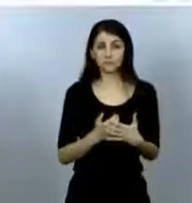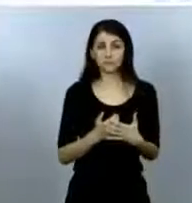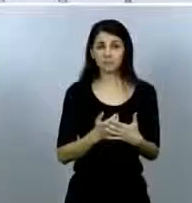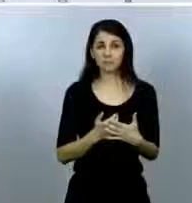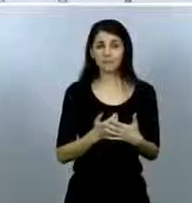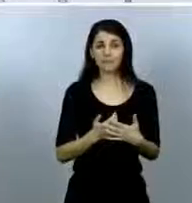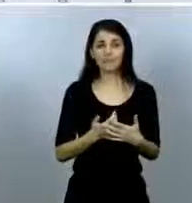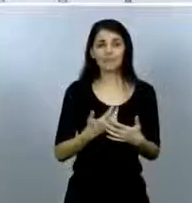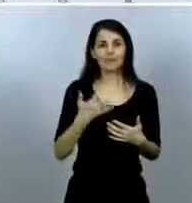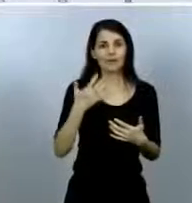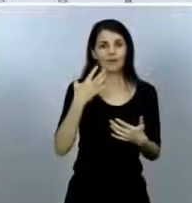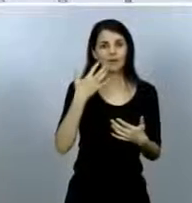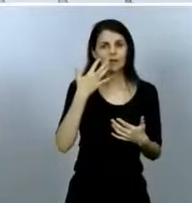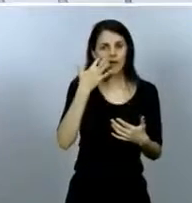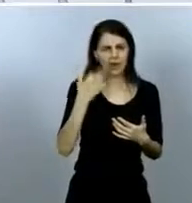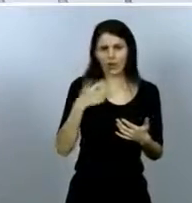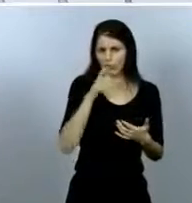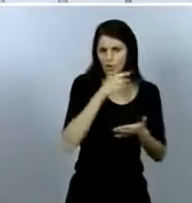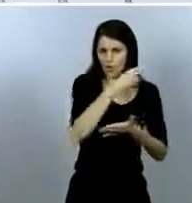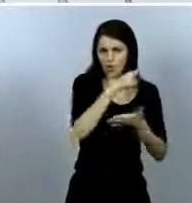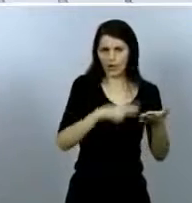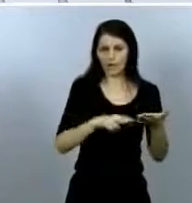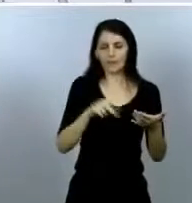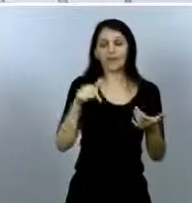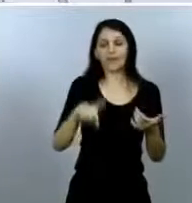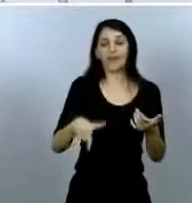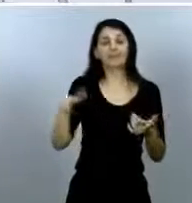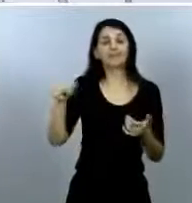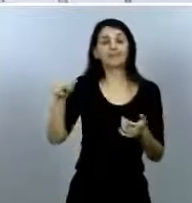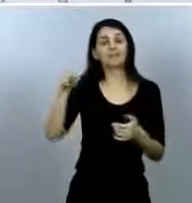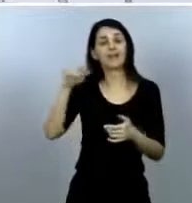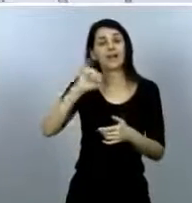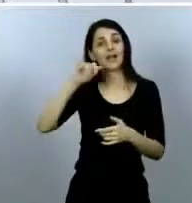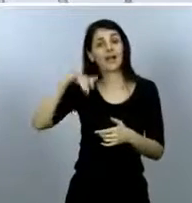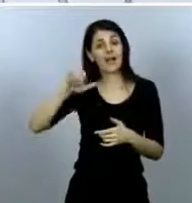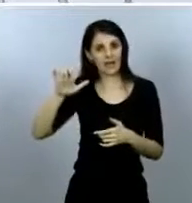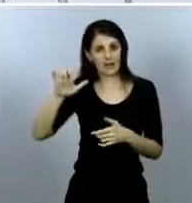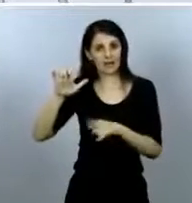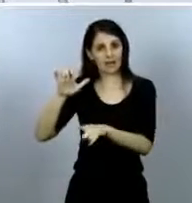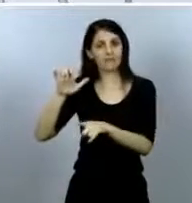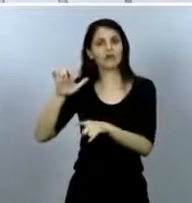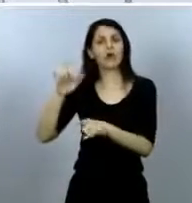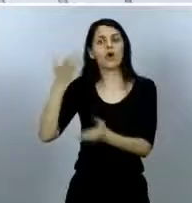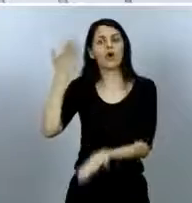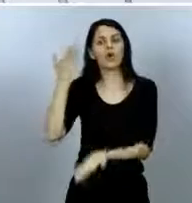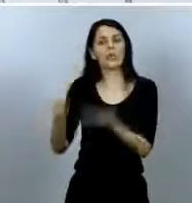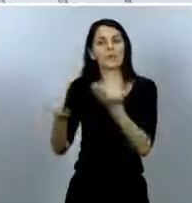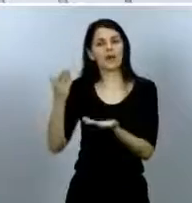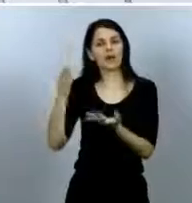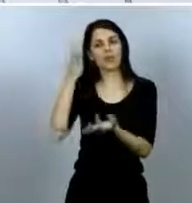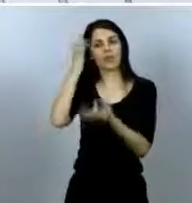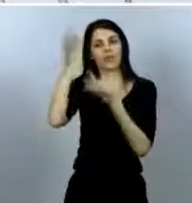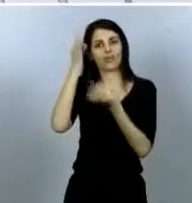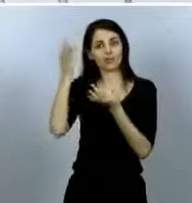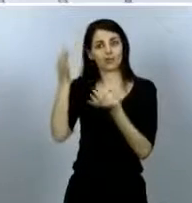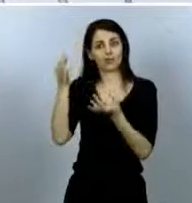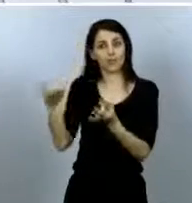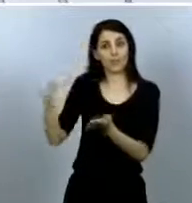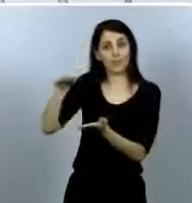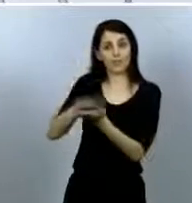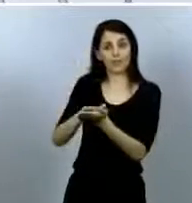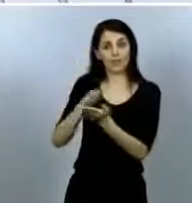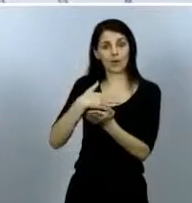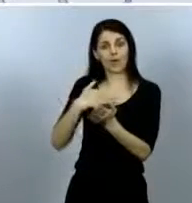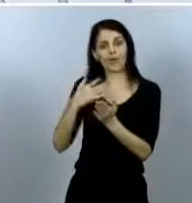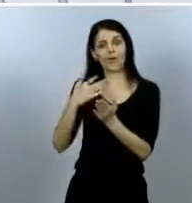lo leído el ine compara con los datos de defunciones del mismo período del año pasado primero utiliza un periodo un poquito más largo